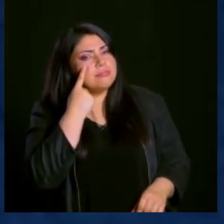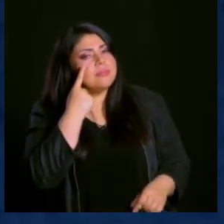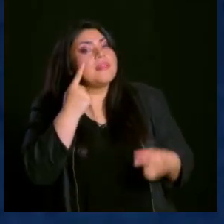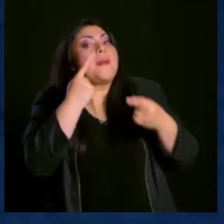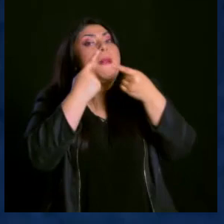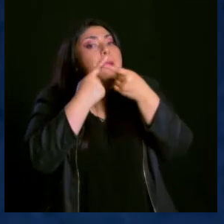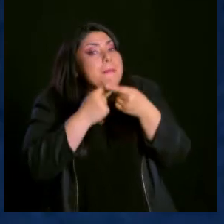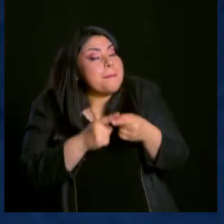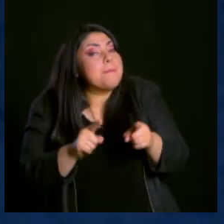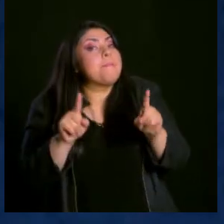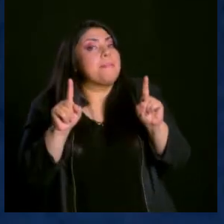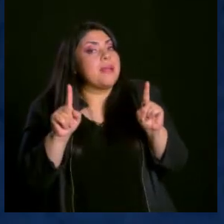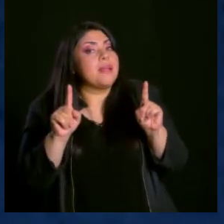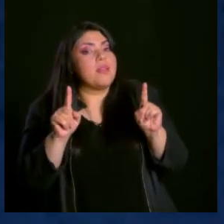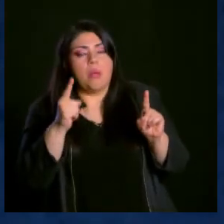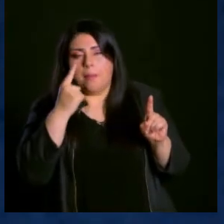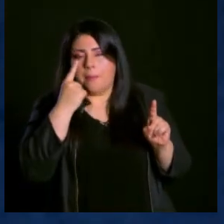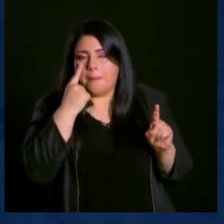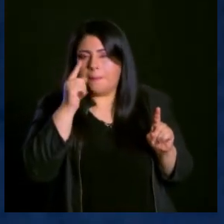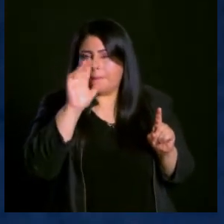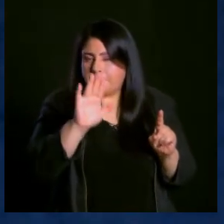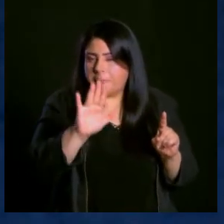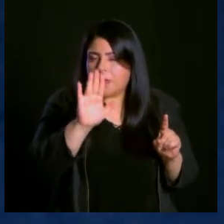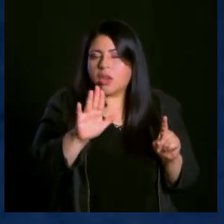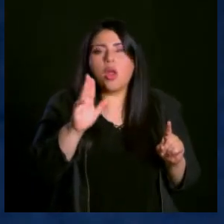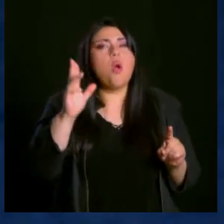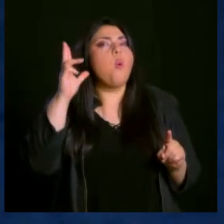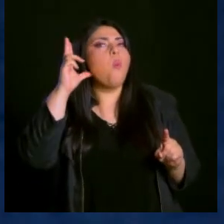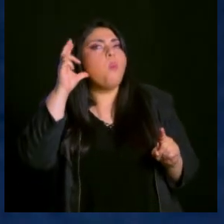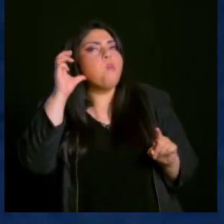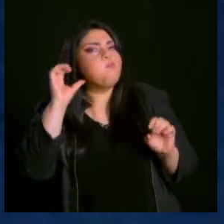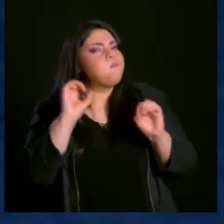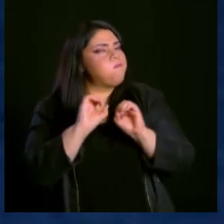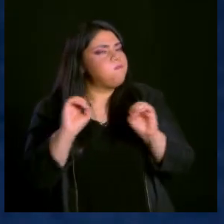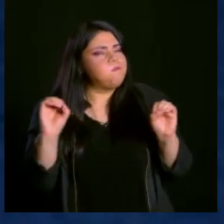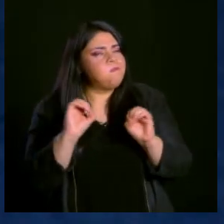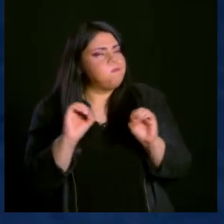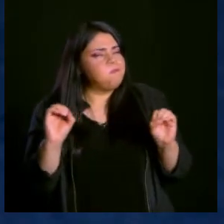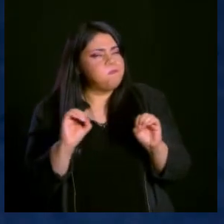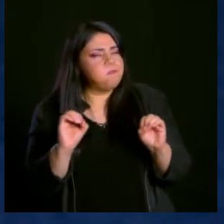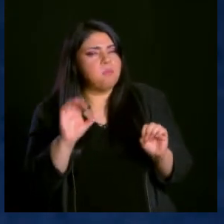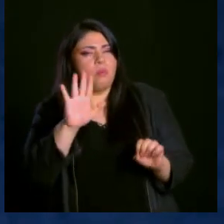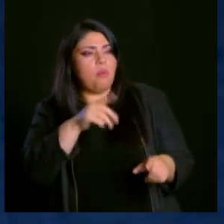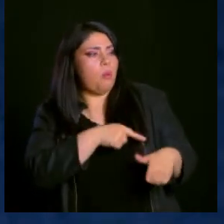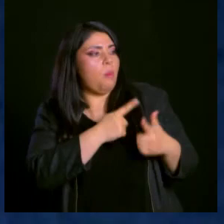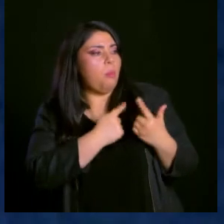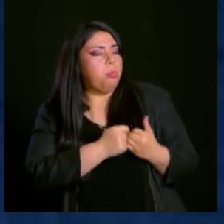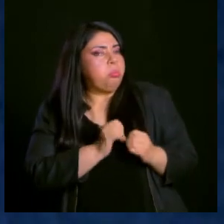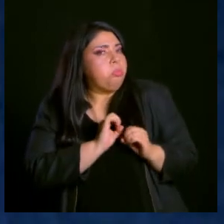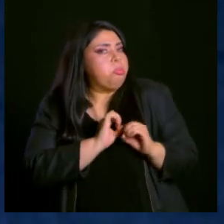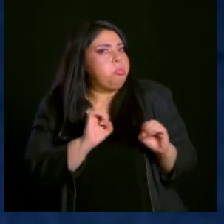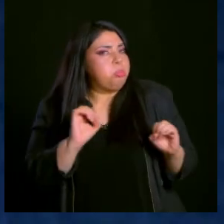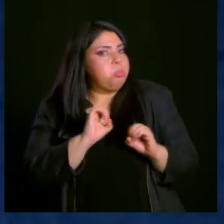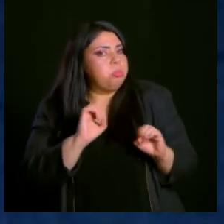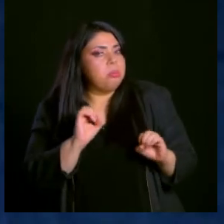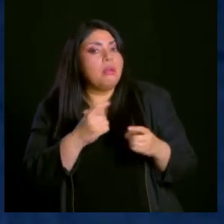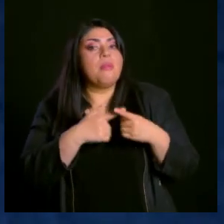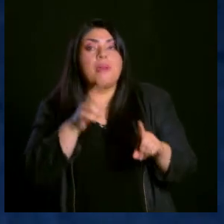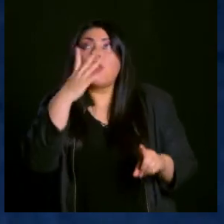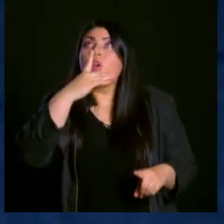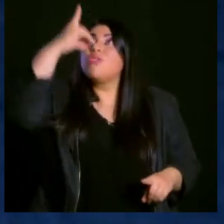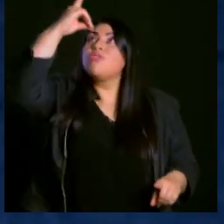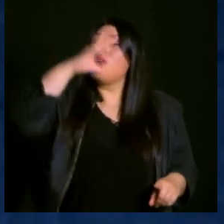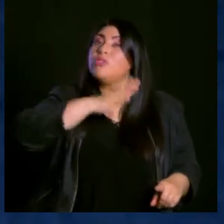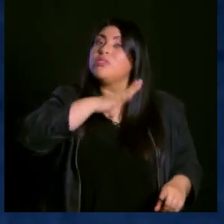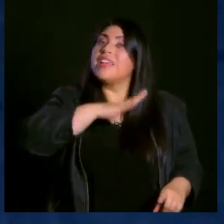pero o sea el ojo no vio oído No yo y no ha estado en tu corazón son las cosas que Dios ha preparado